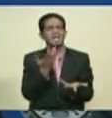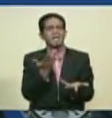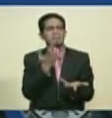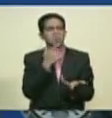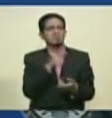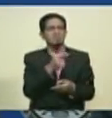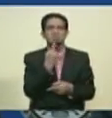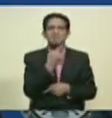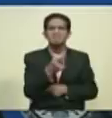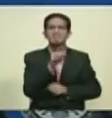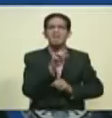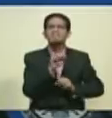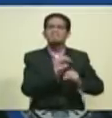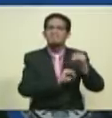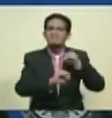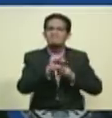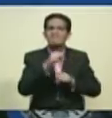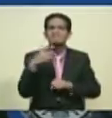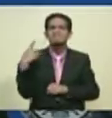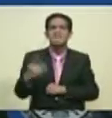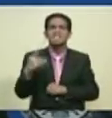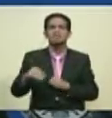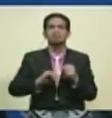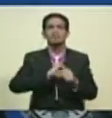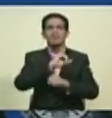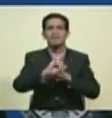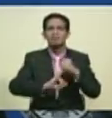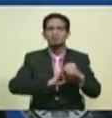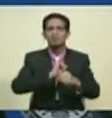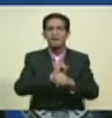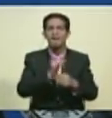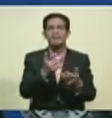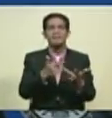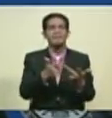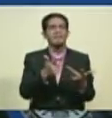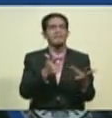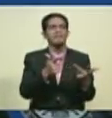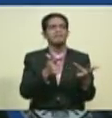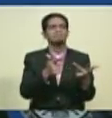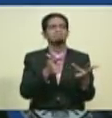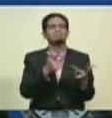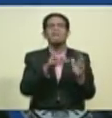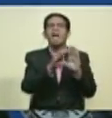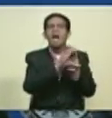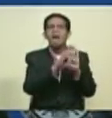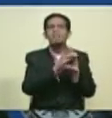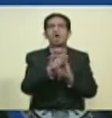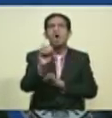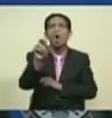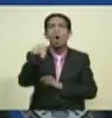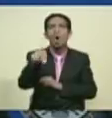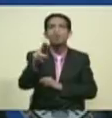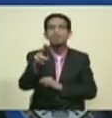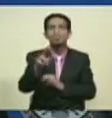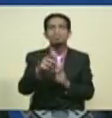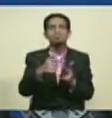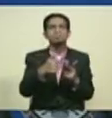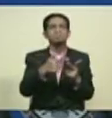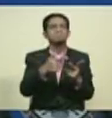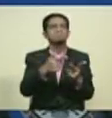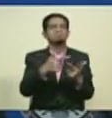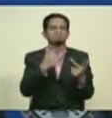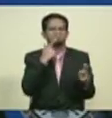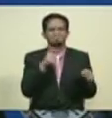defiende los principios y derechos del derecho internacional público, los principios de la Carta de las Naciones Unidas, los principios de su carta, y los